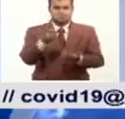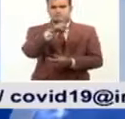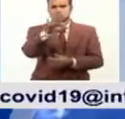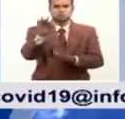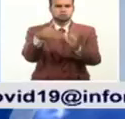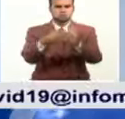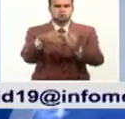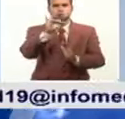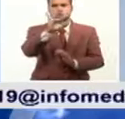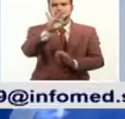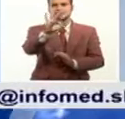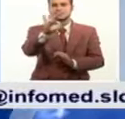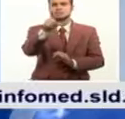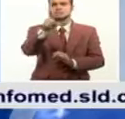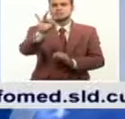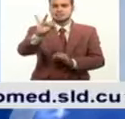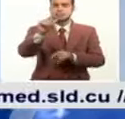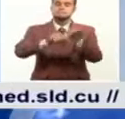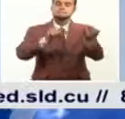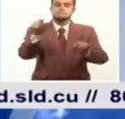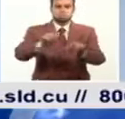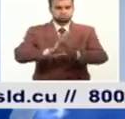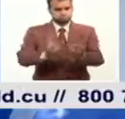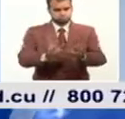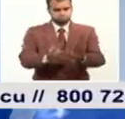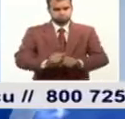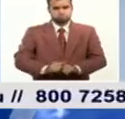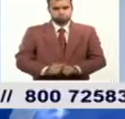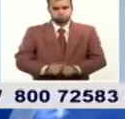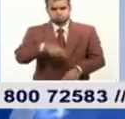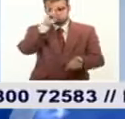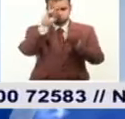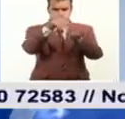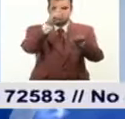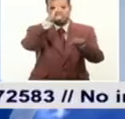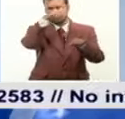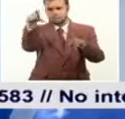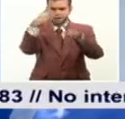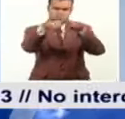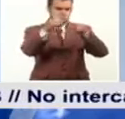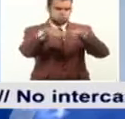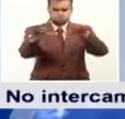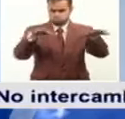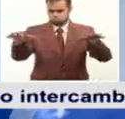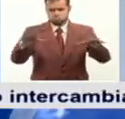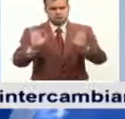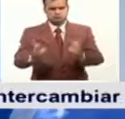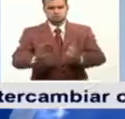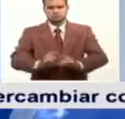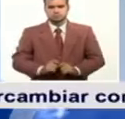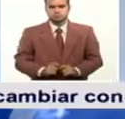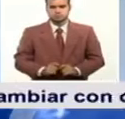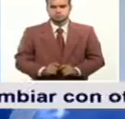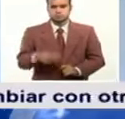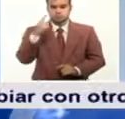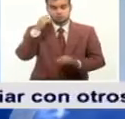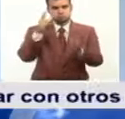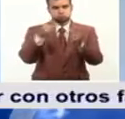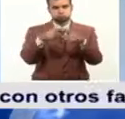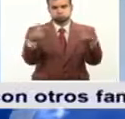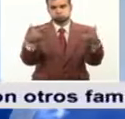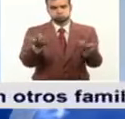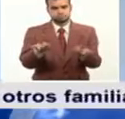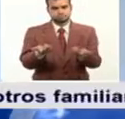28.817 pacientes. Ingresados en hospitales, en centros de aislamiento, una cifra elevada.